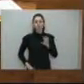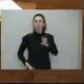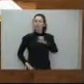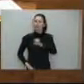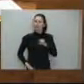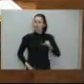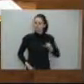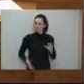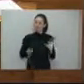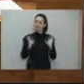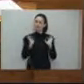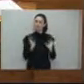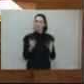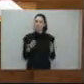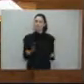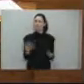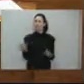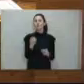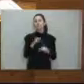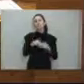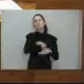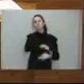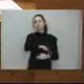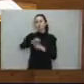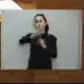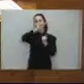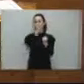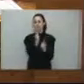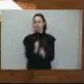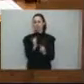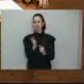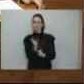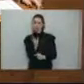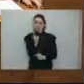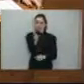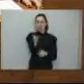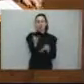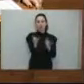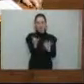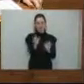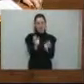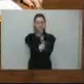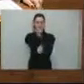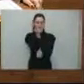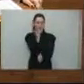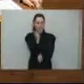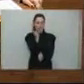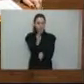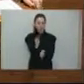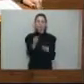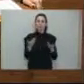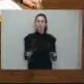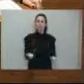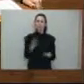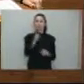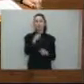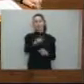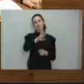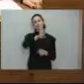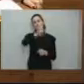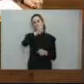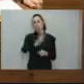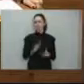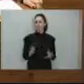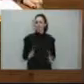comunidad autónoma, tenga una ayuda presupuestaria en estos créditos. Y también nos parece que es